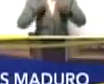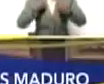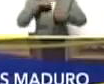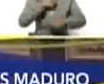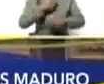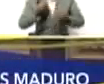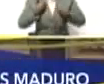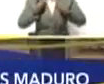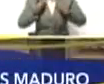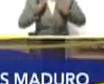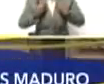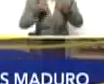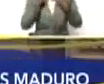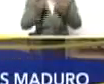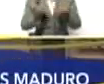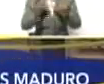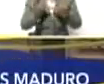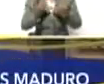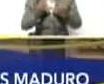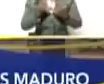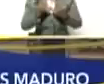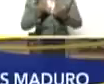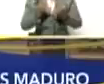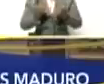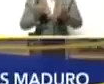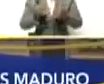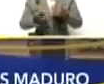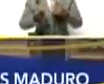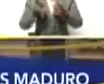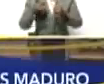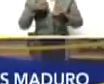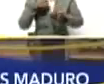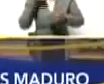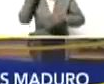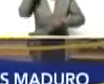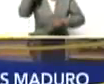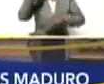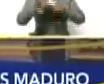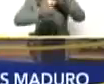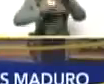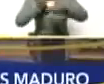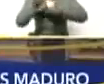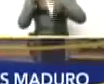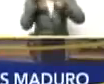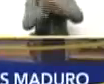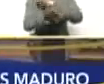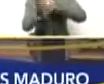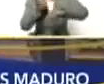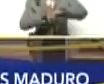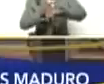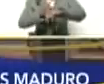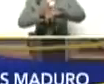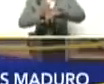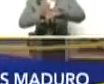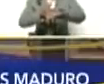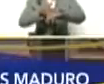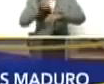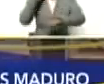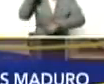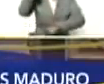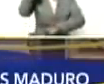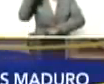aquí están también los gobernadores bolivarianos importante gobernador de los que puedo divisar desde